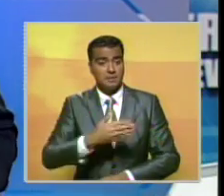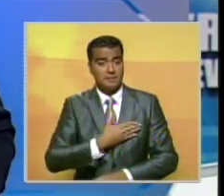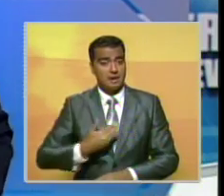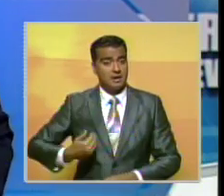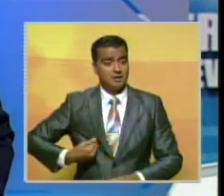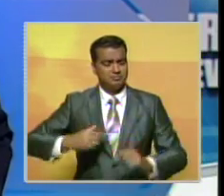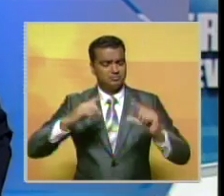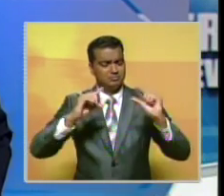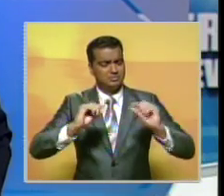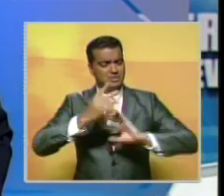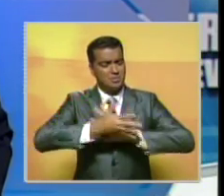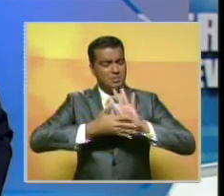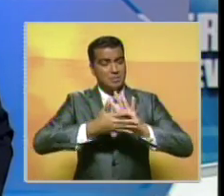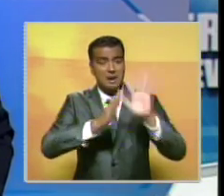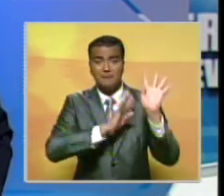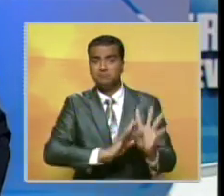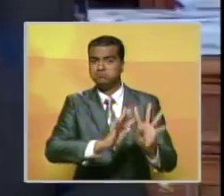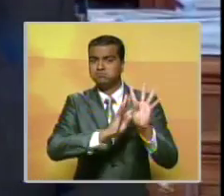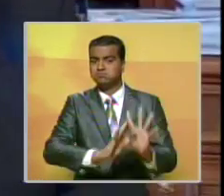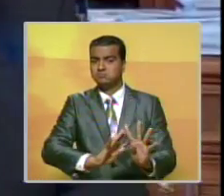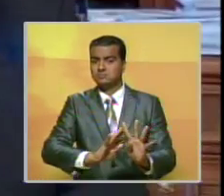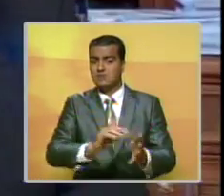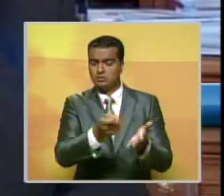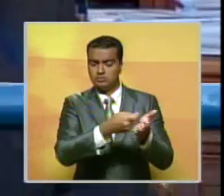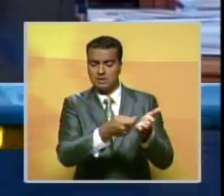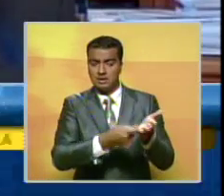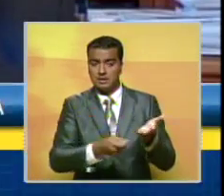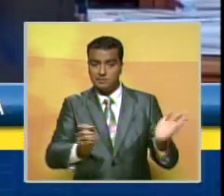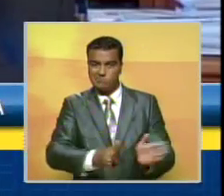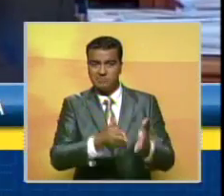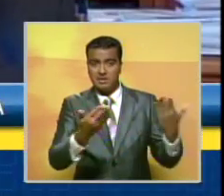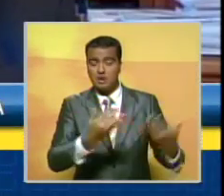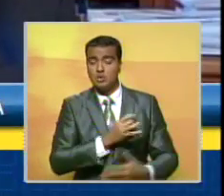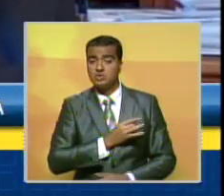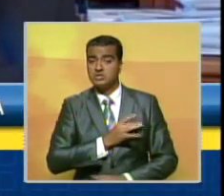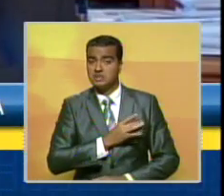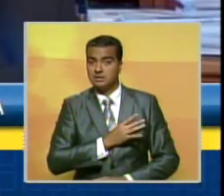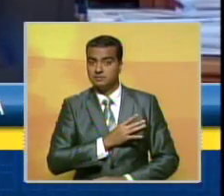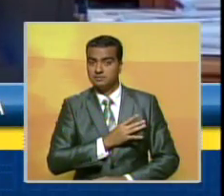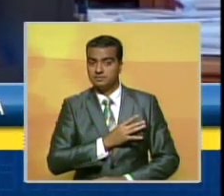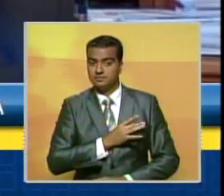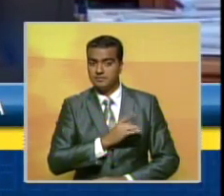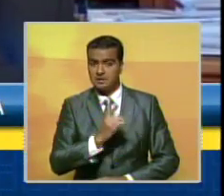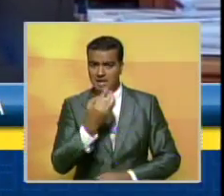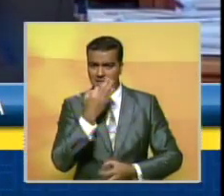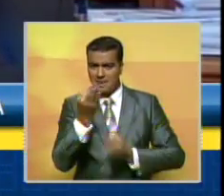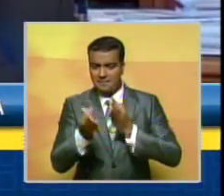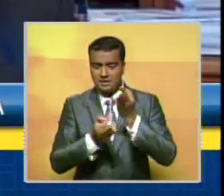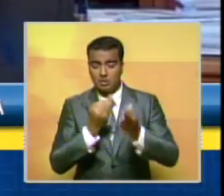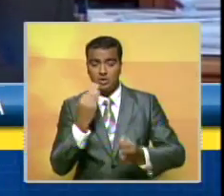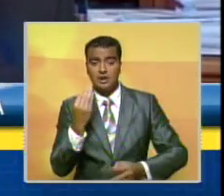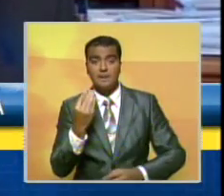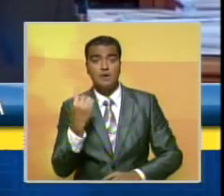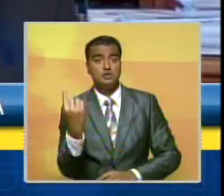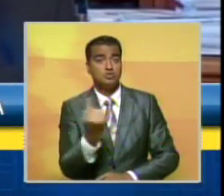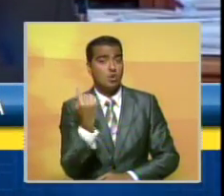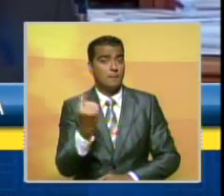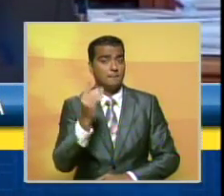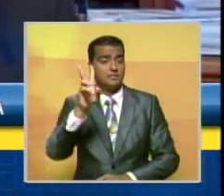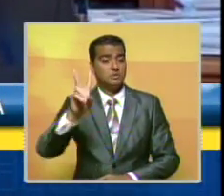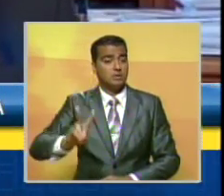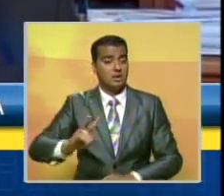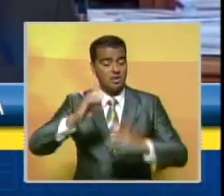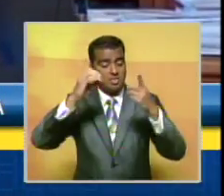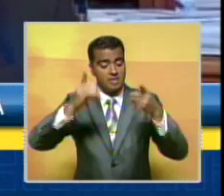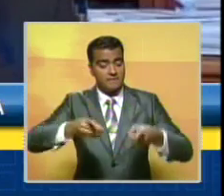de rebajar la tensión de las protestas. En una carta al diario chileno La Tercera, Insulza destacó que son los venezolanos quienes